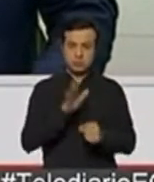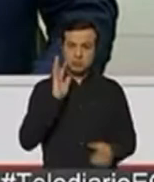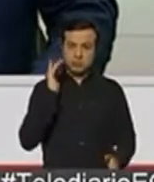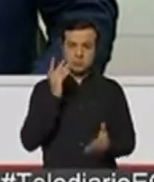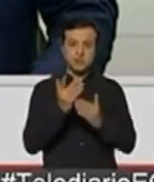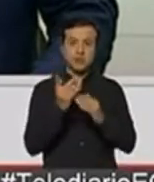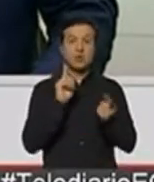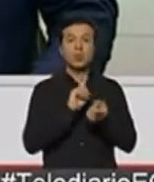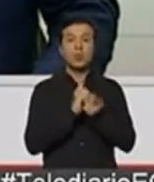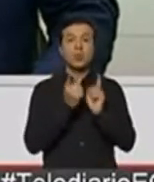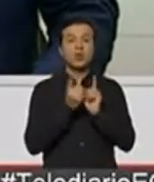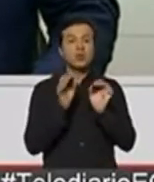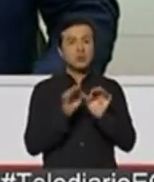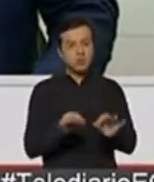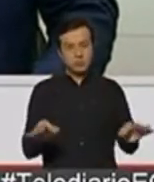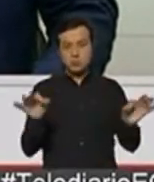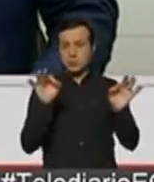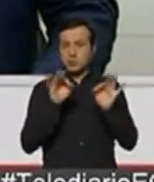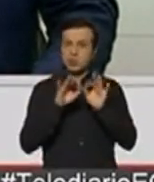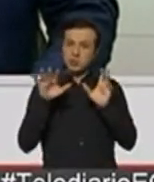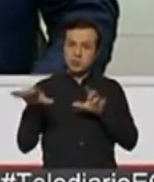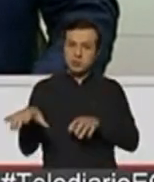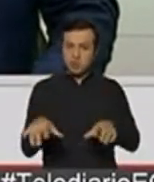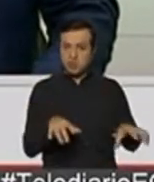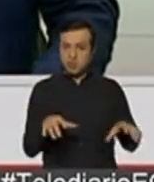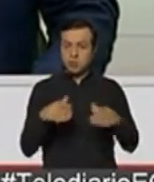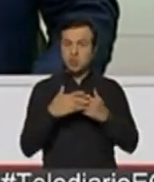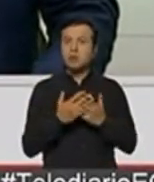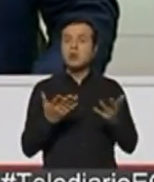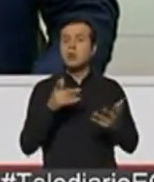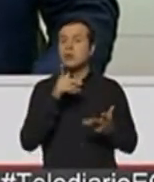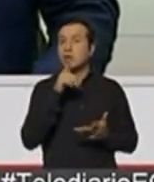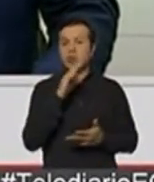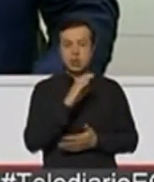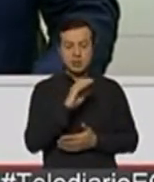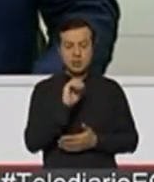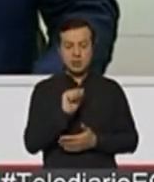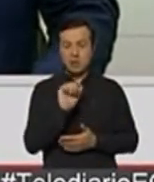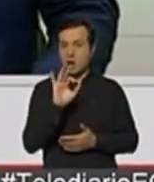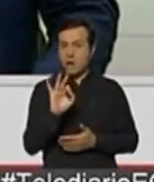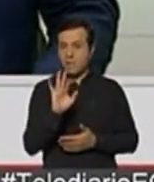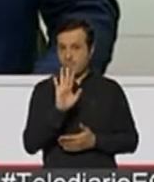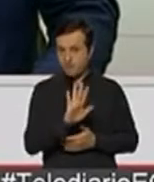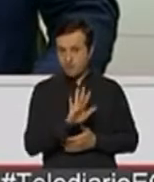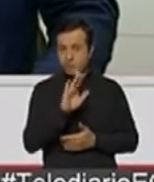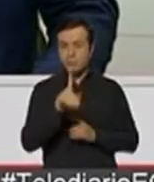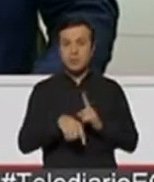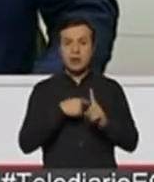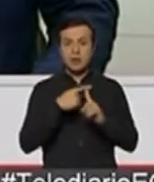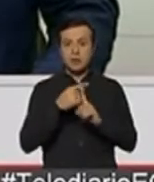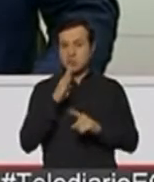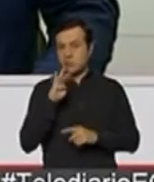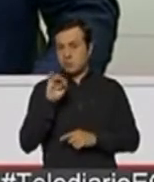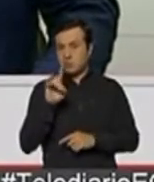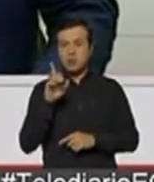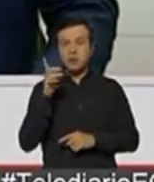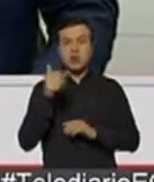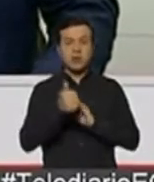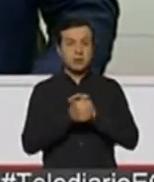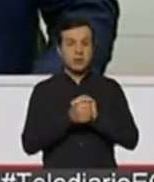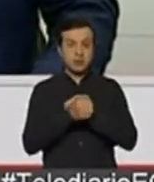muy importante coordinado también en ese momento por la CAF y también conectados también con el BID en